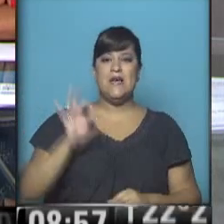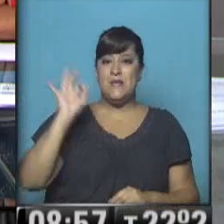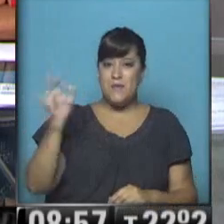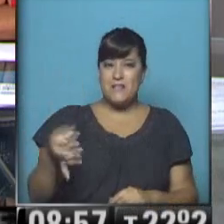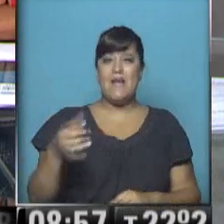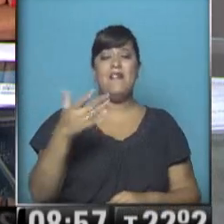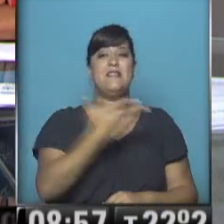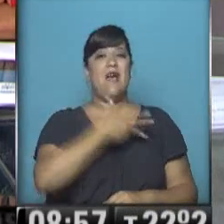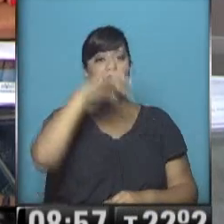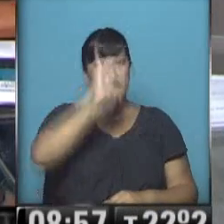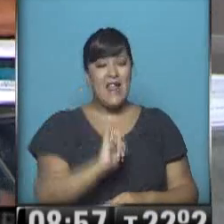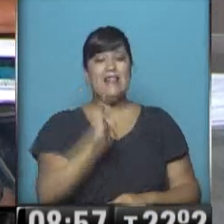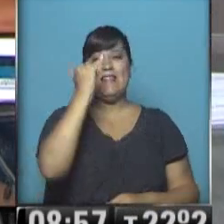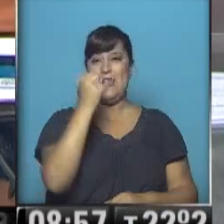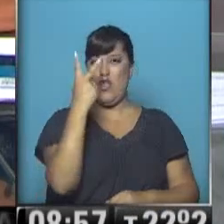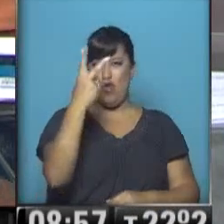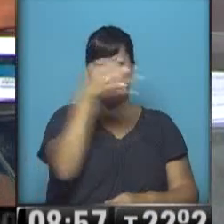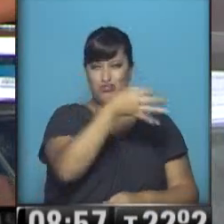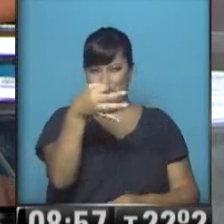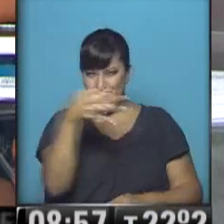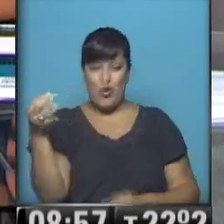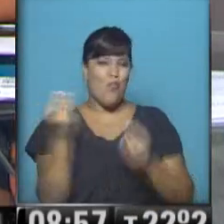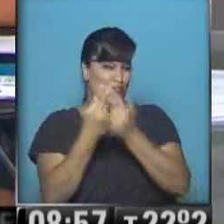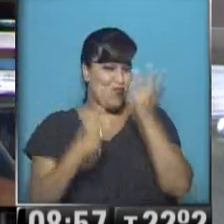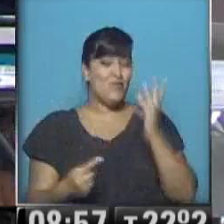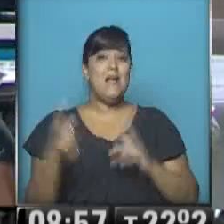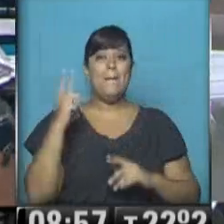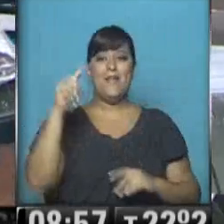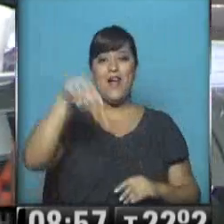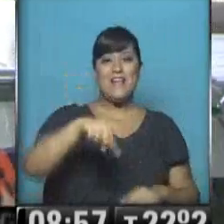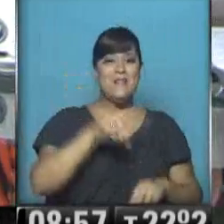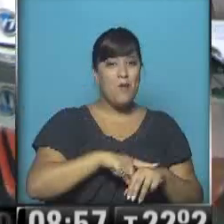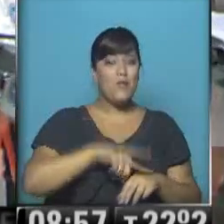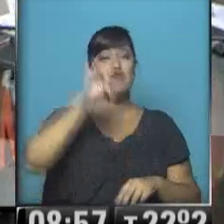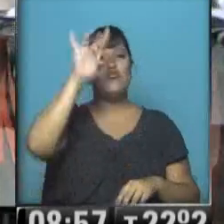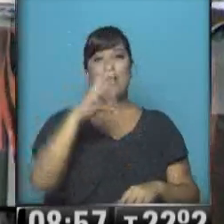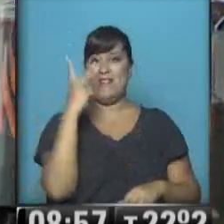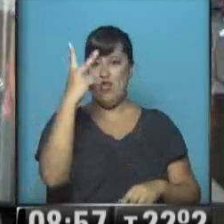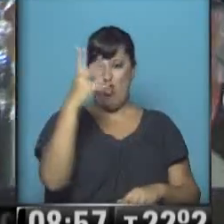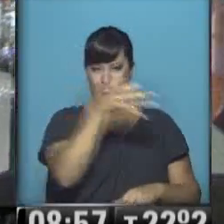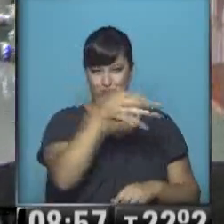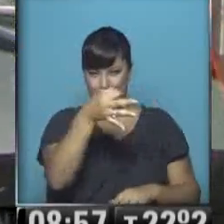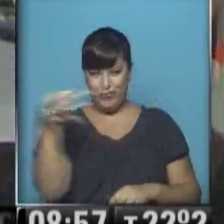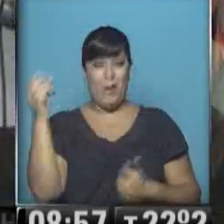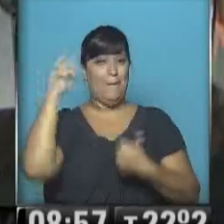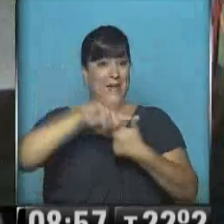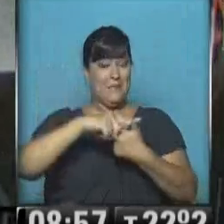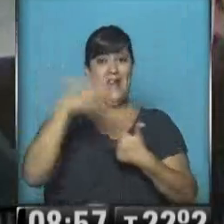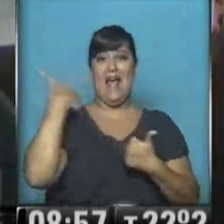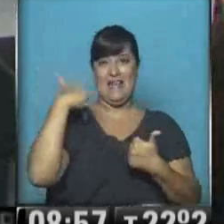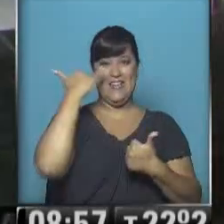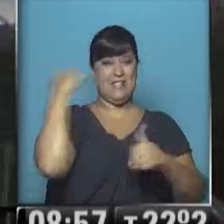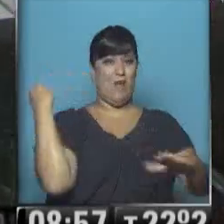Howard Farrand tiene dos certezas. La primera tiene muchas. No, pero en este momento nos va a referir dos. A ver. La primera, que Argentina pasó